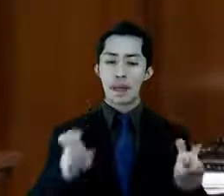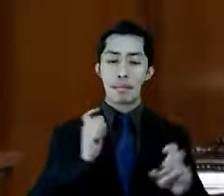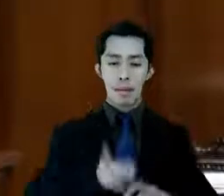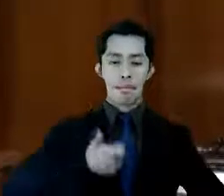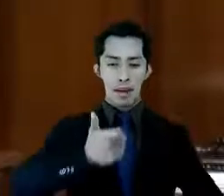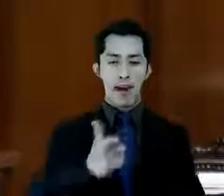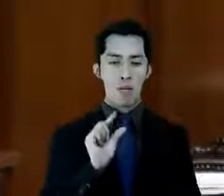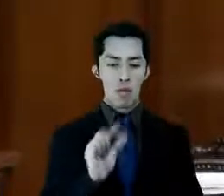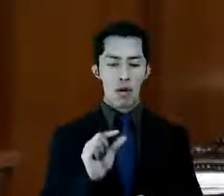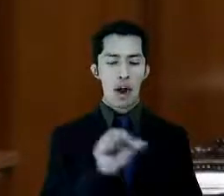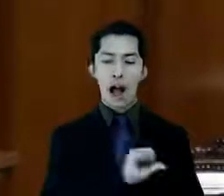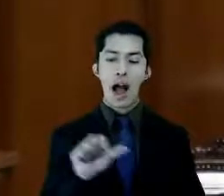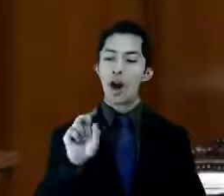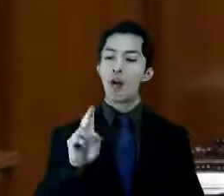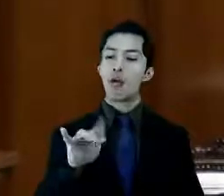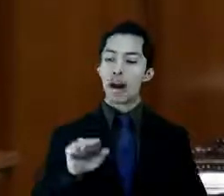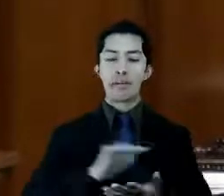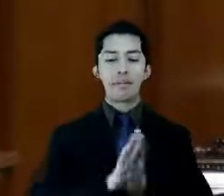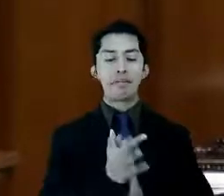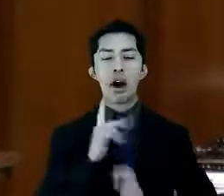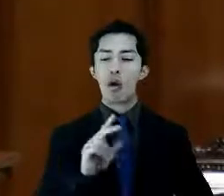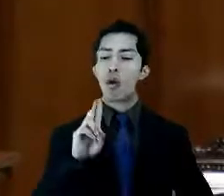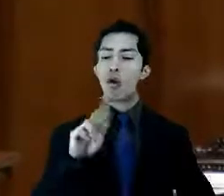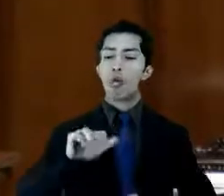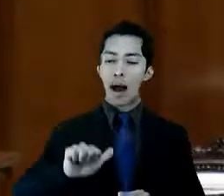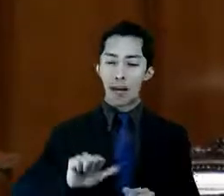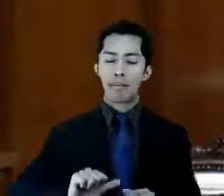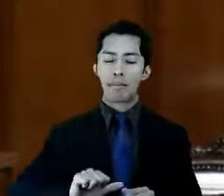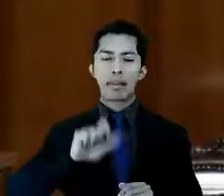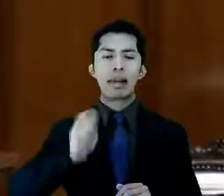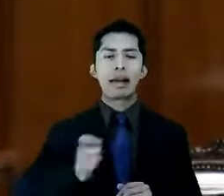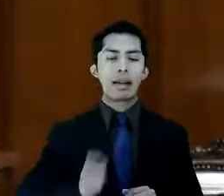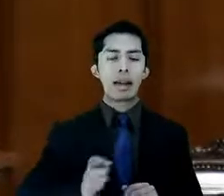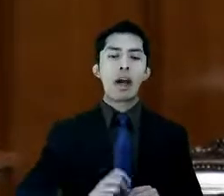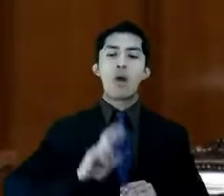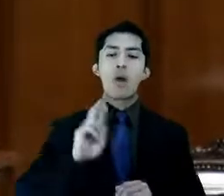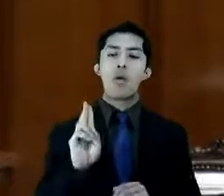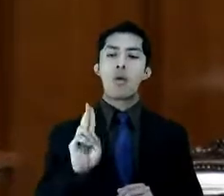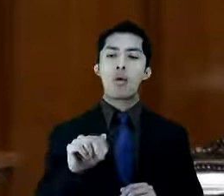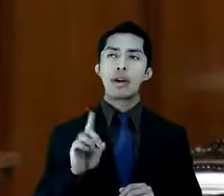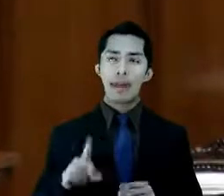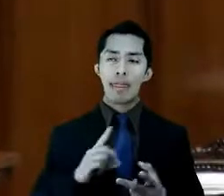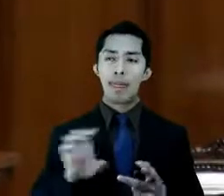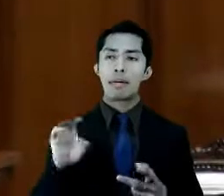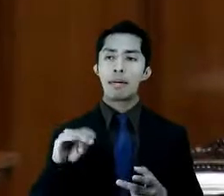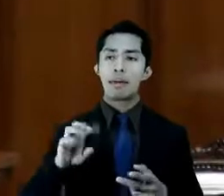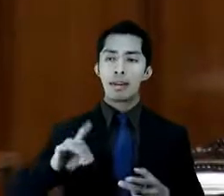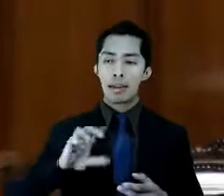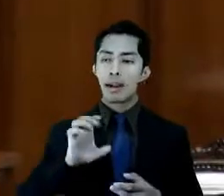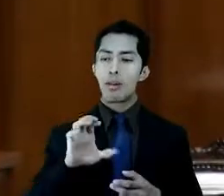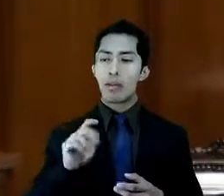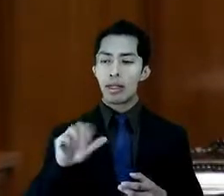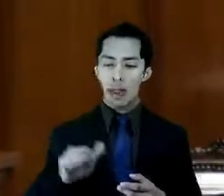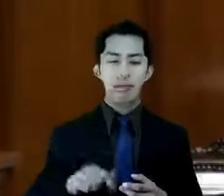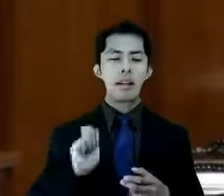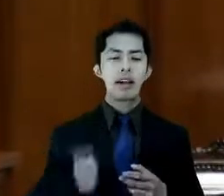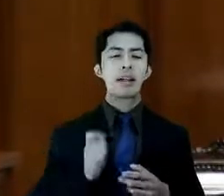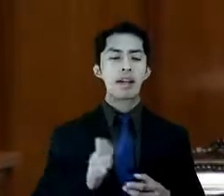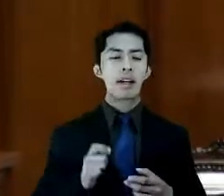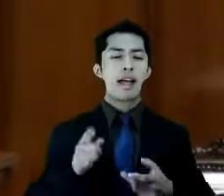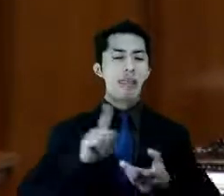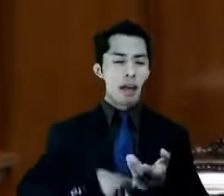mínimos a UMAS. La UMA, por supuesto, como una unidad de medida de cuenta, de índice de base, medida